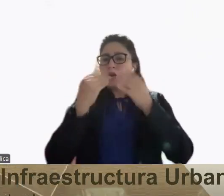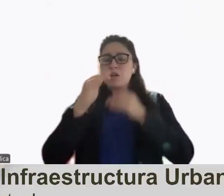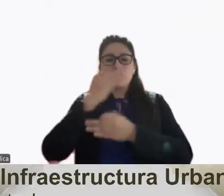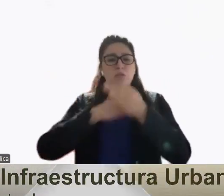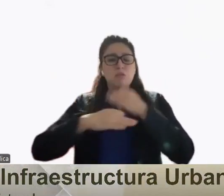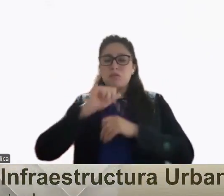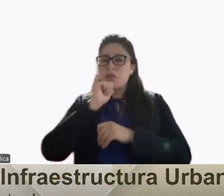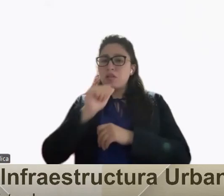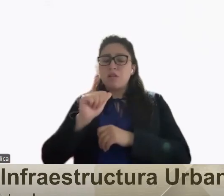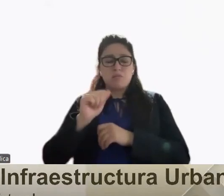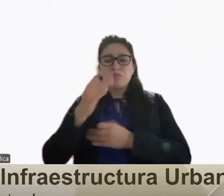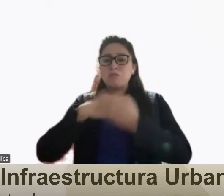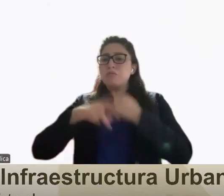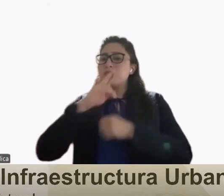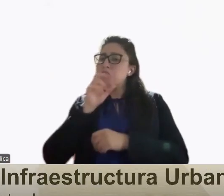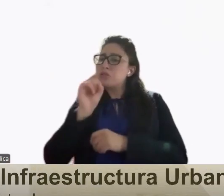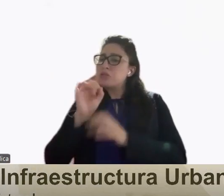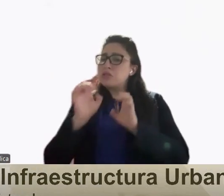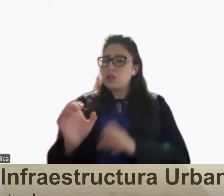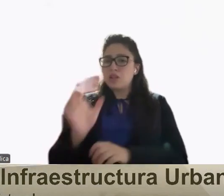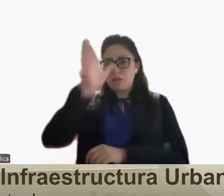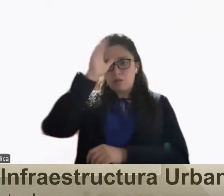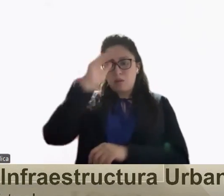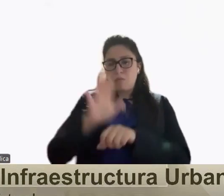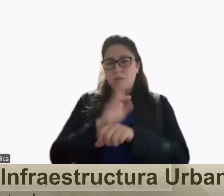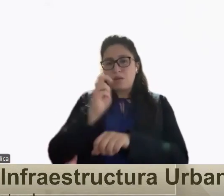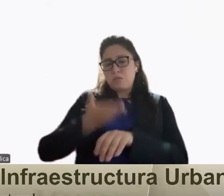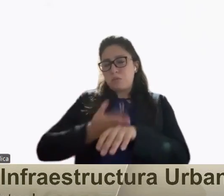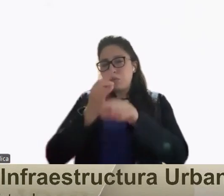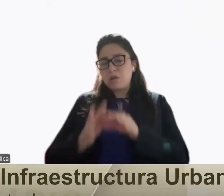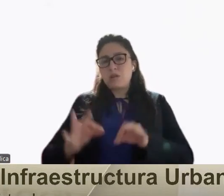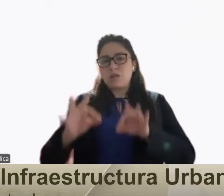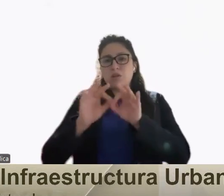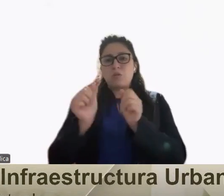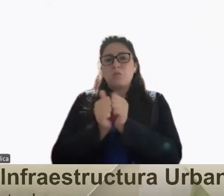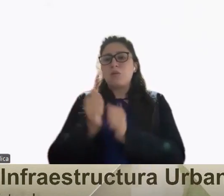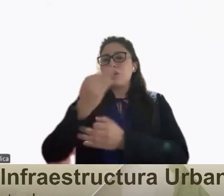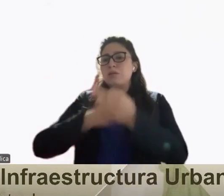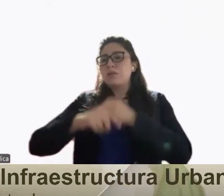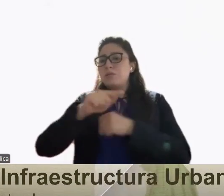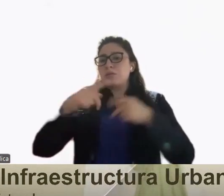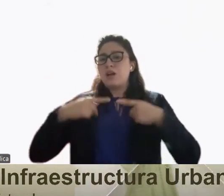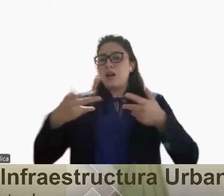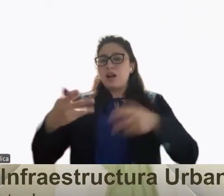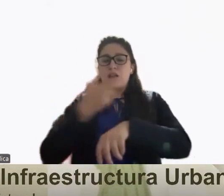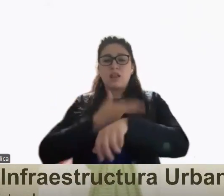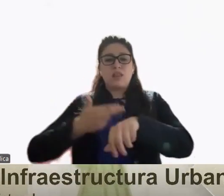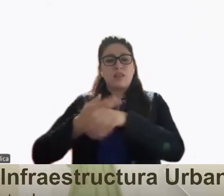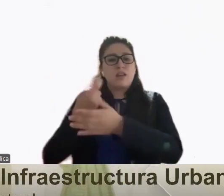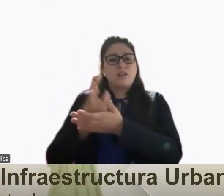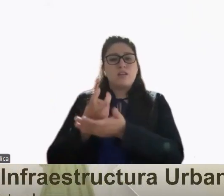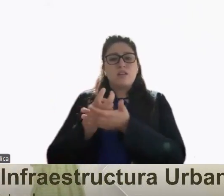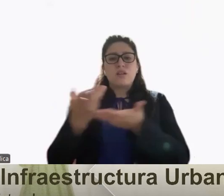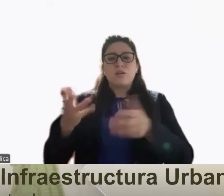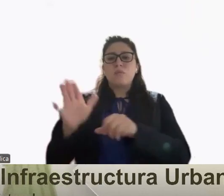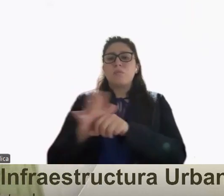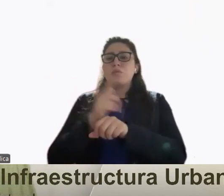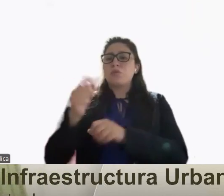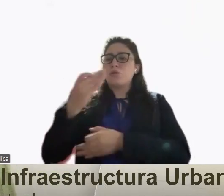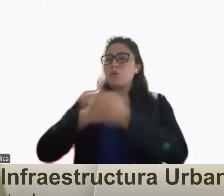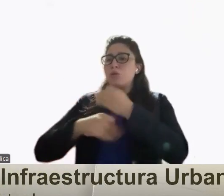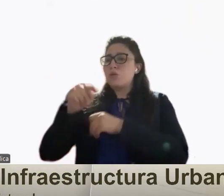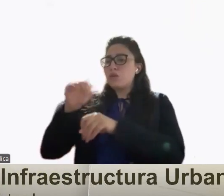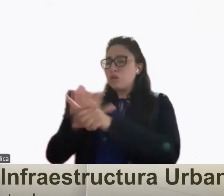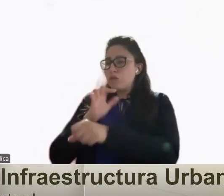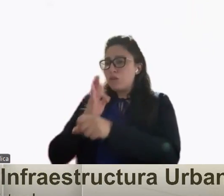no hacerlo también sería cuestionable por los ciudadanos que hacen estos trámites. Es decir, ¿por qué teniendo la información suficiente no